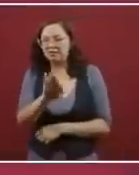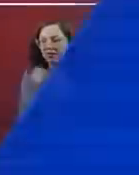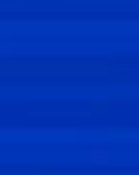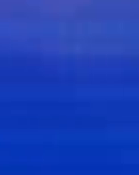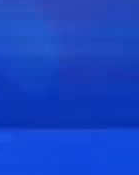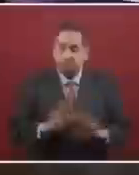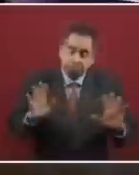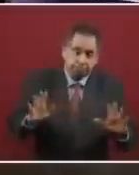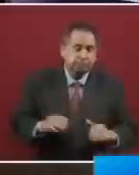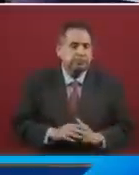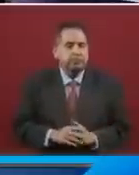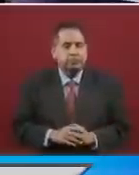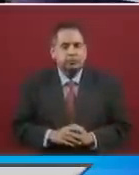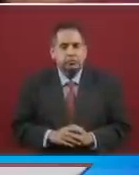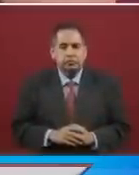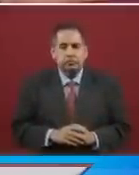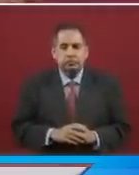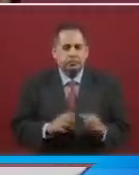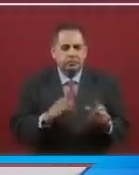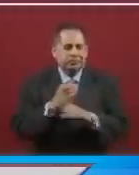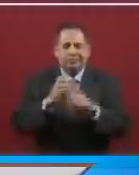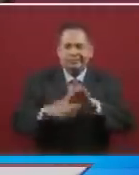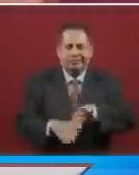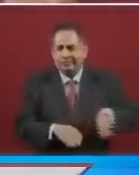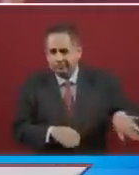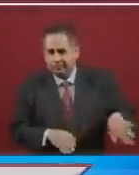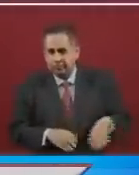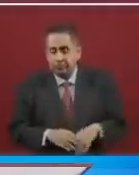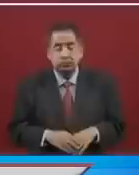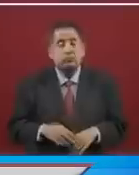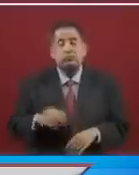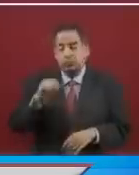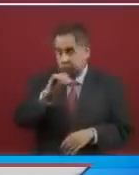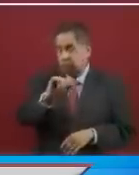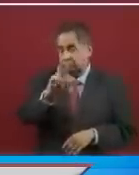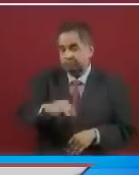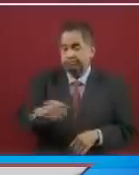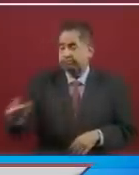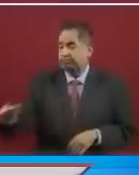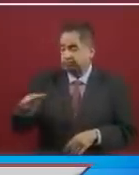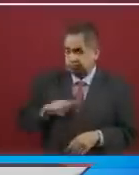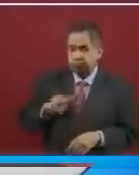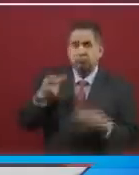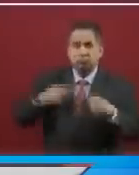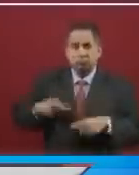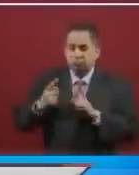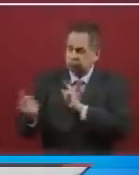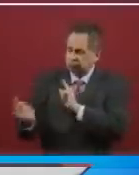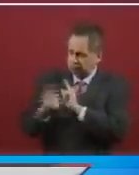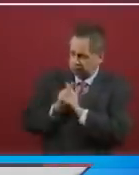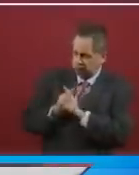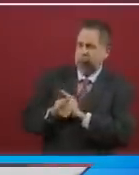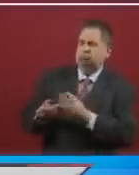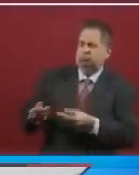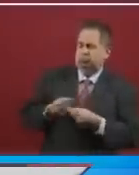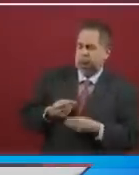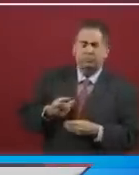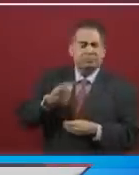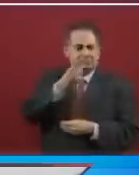social. Caso Juan Gabriel. Sí, se acercó a mí una persona que me